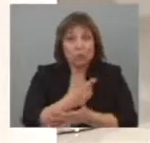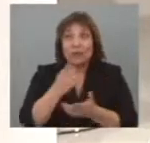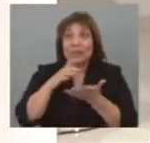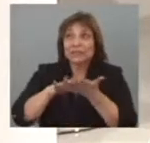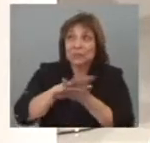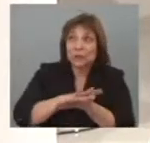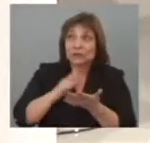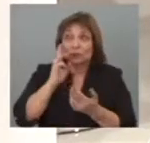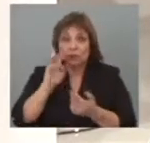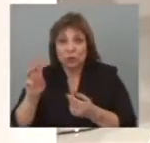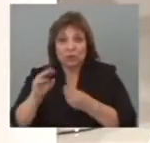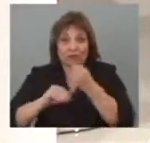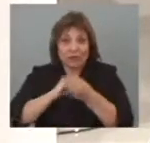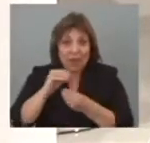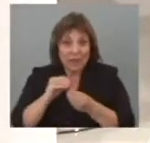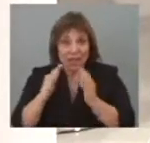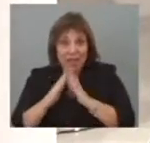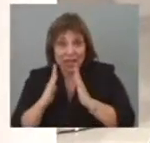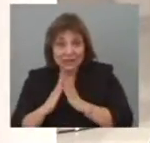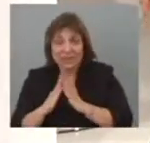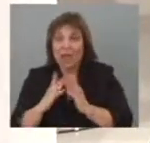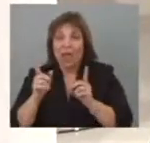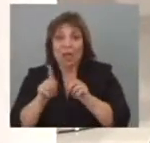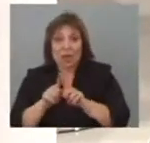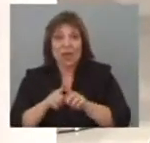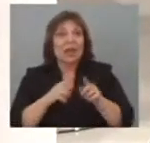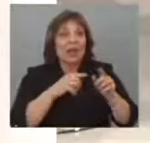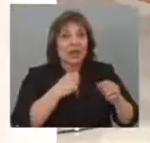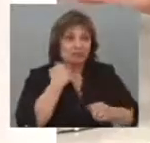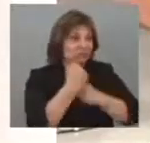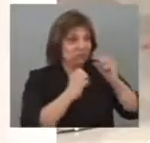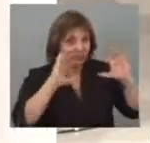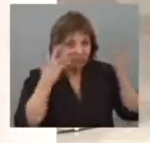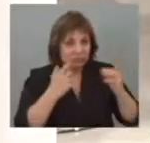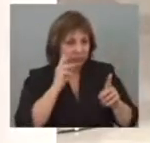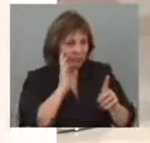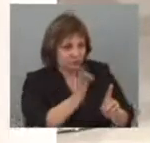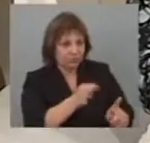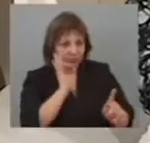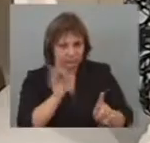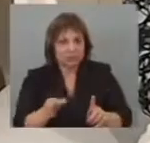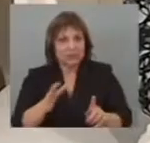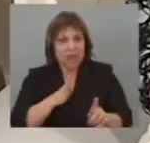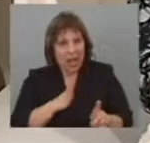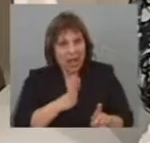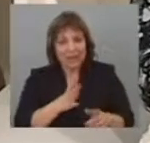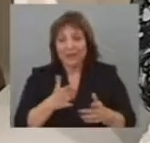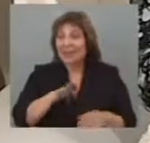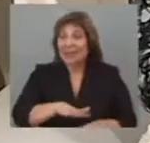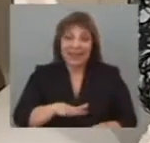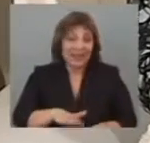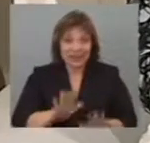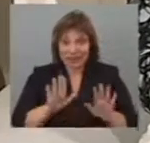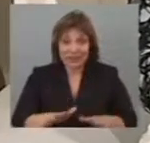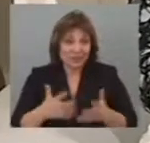situación que se vive en los hogares y también desde los centros educativos muchas veces se detectan casos, ¿no? Sí, exactamente. El niño